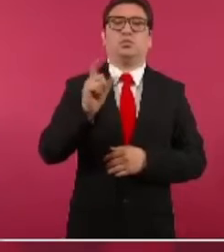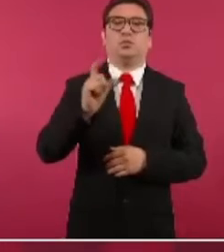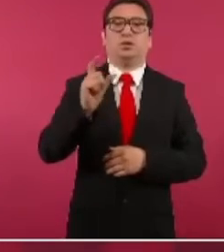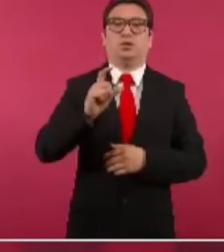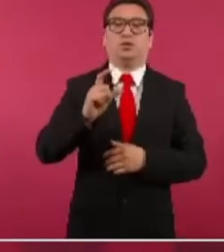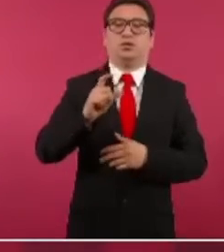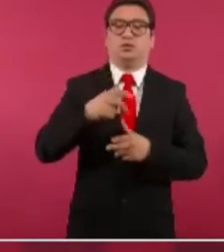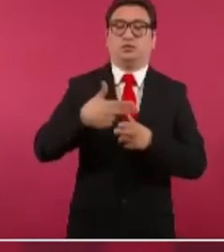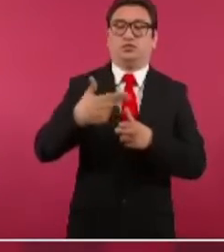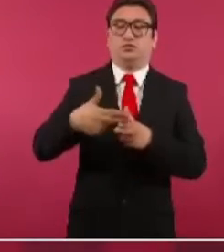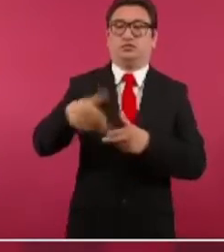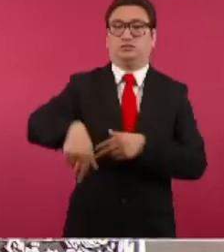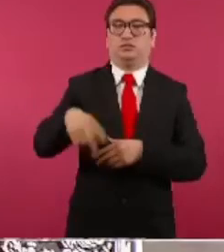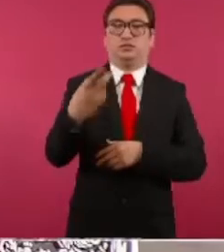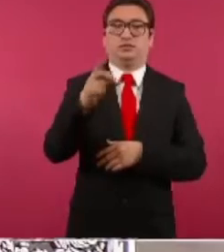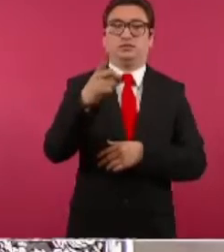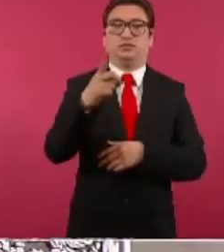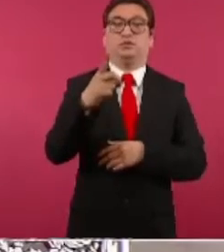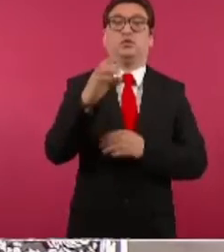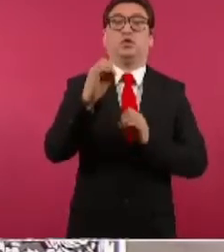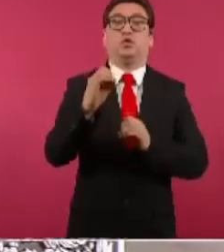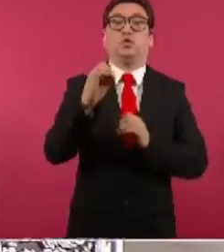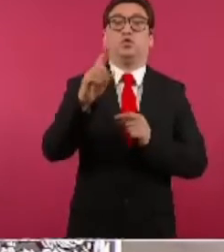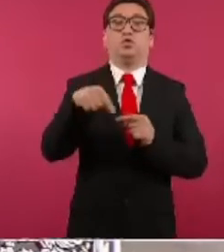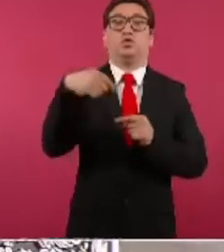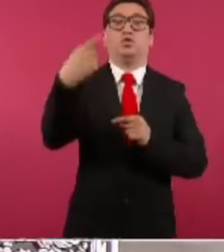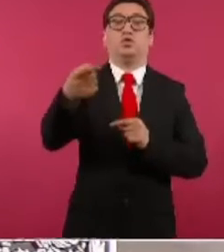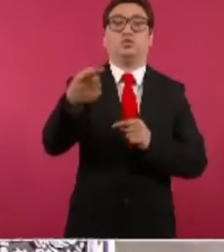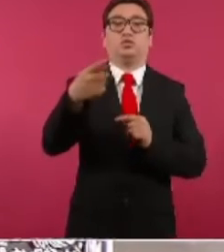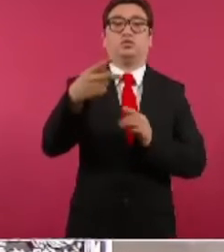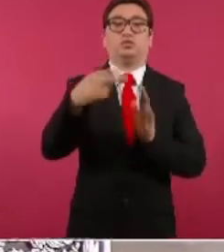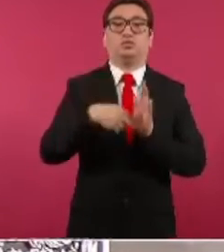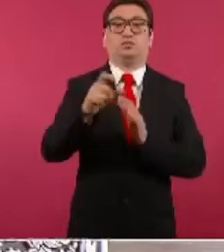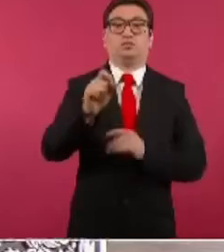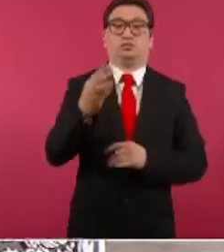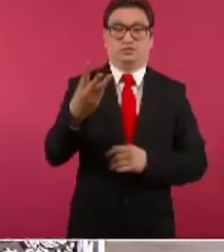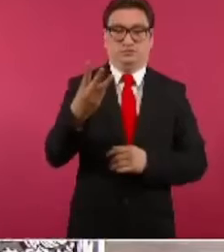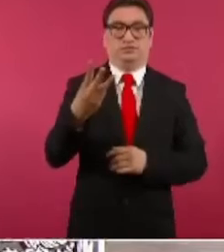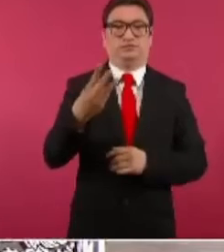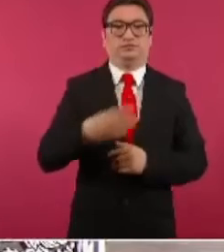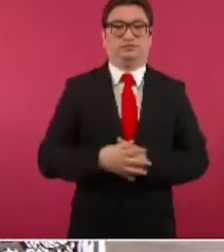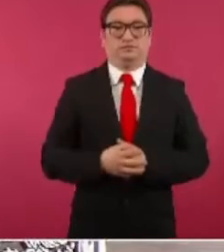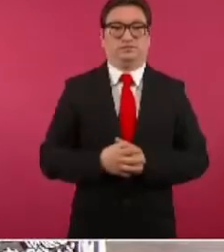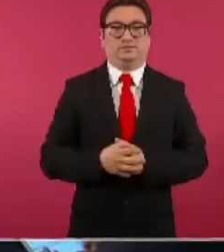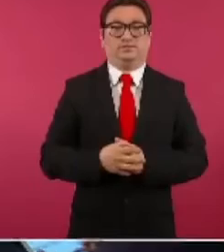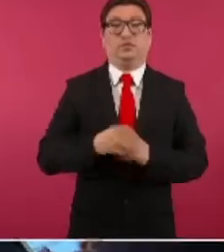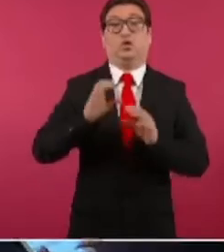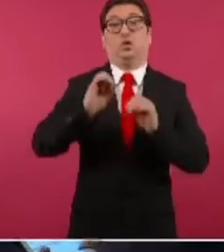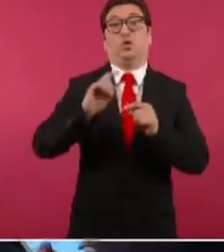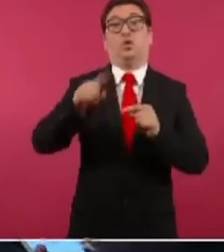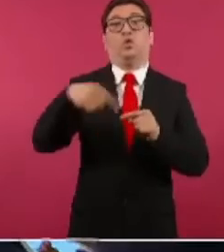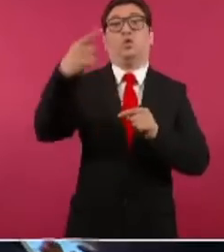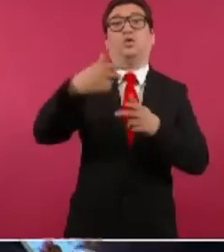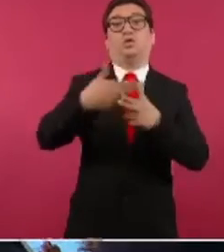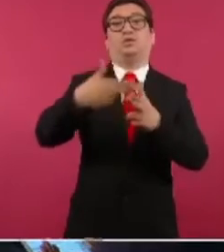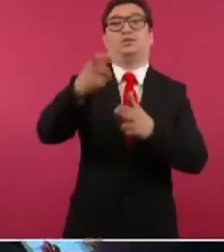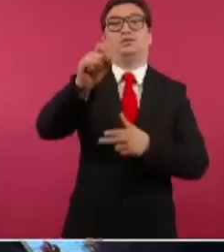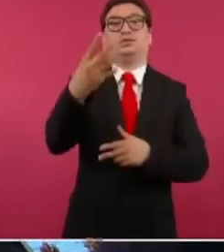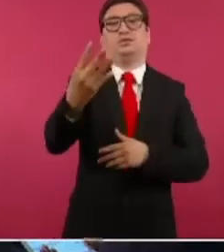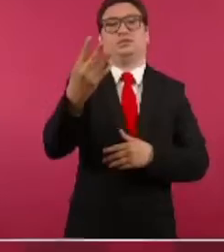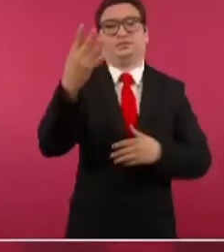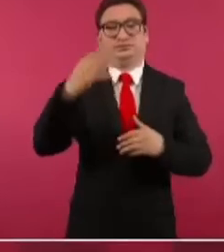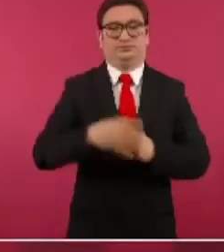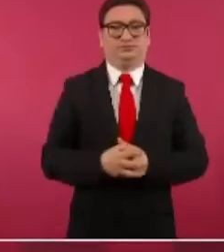este año o en el 23 al 23 o hasta el 24. O hasta el 24.